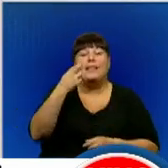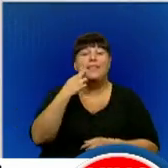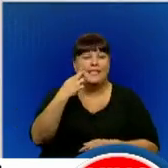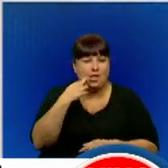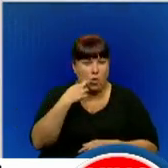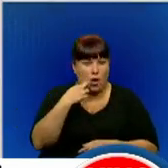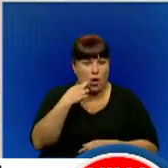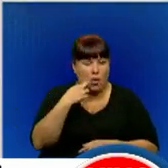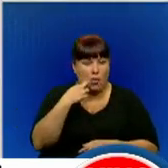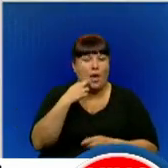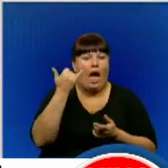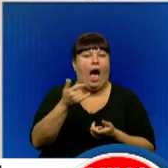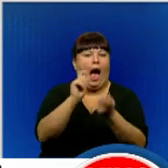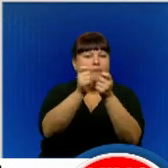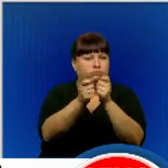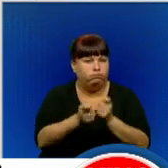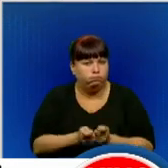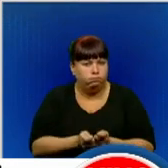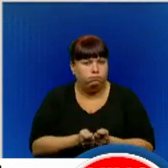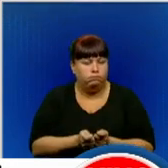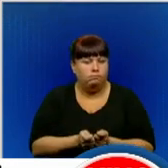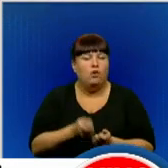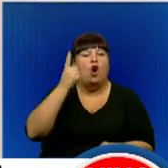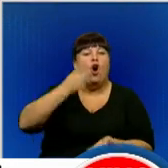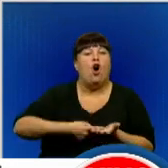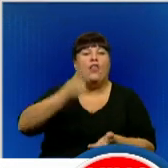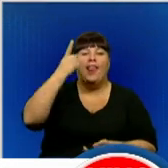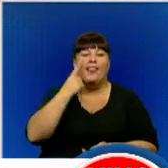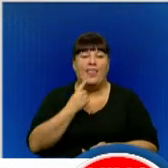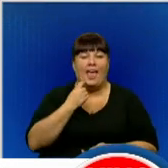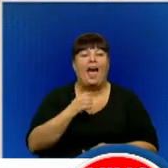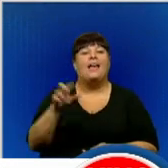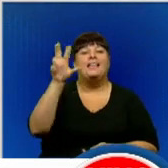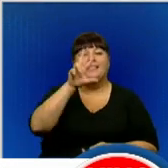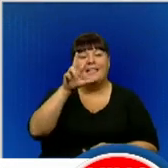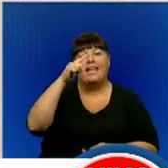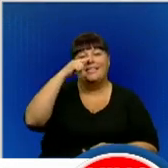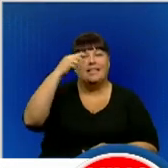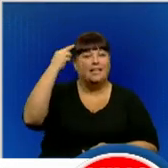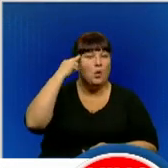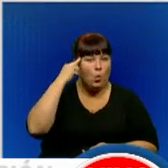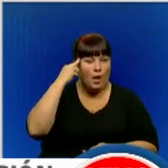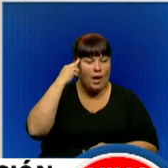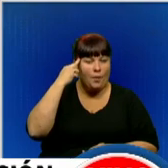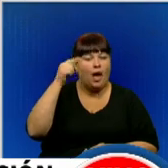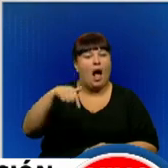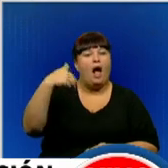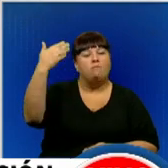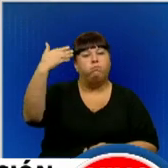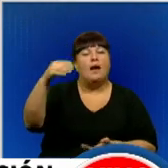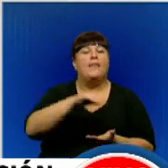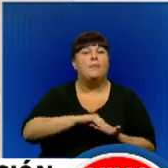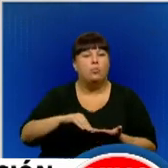y sus modificatorias orden del día 3 7 9 tiene la palabra el